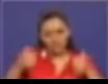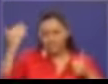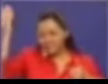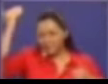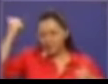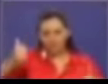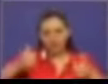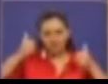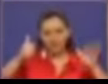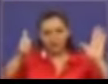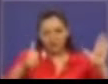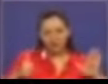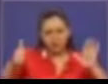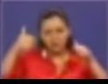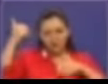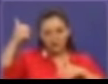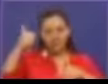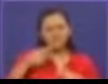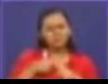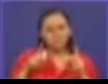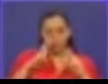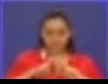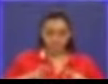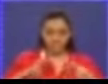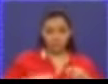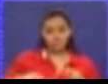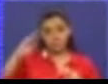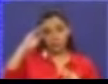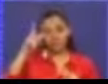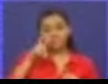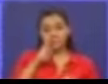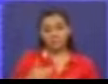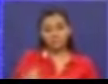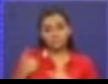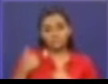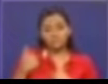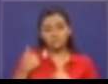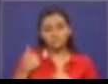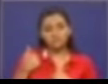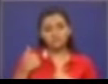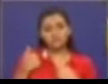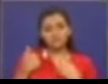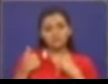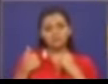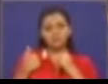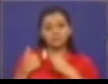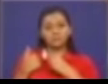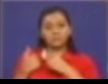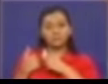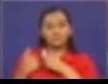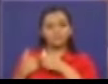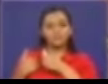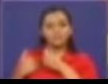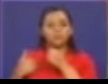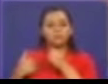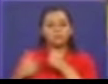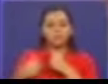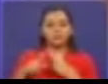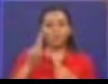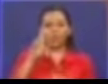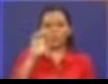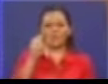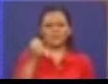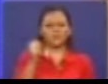policía, básicamente las investigaciones se llevan a cabo a cargo de la unidad de, ¿cómo era? La UES, de